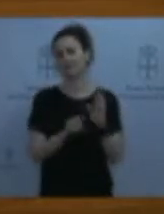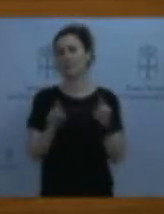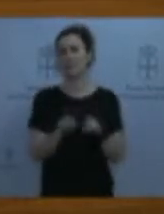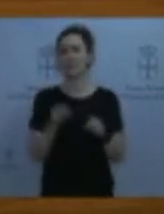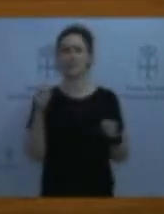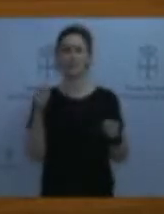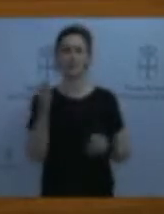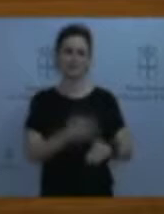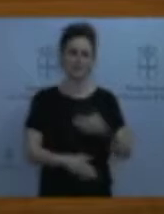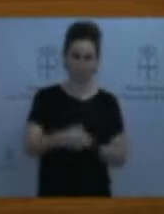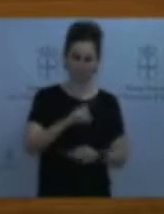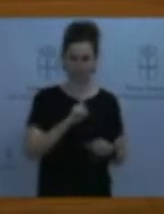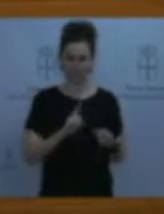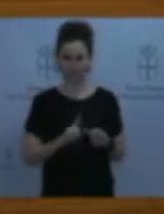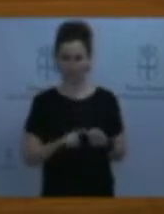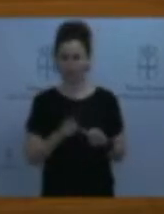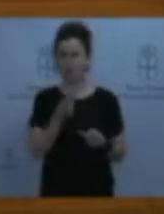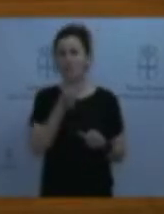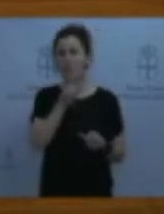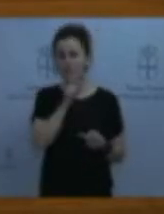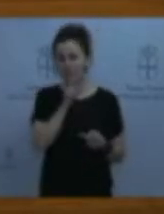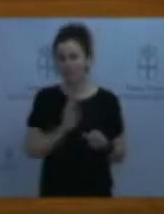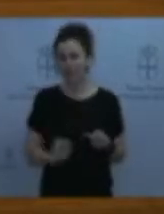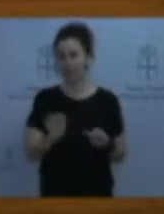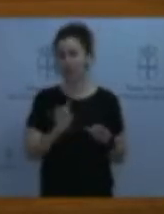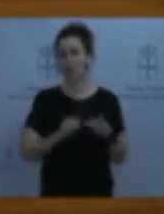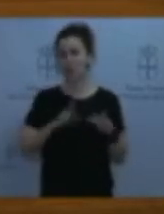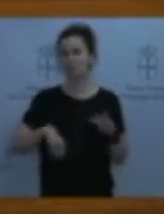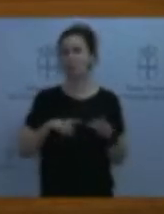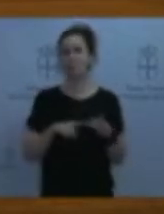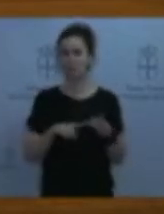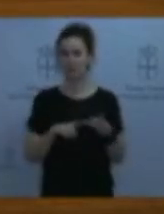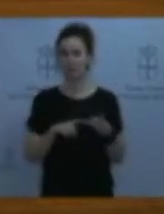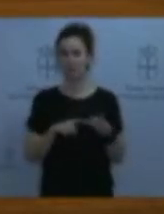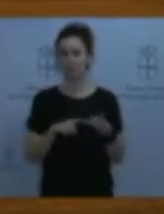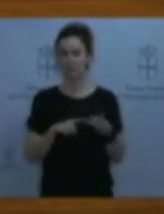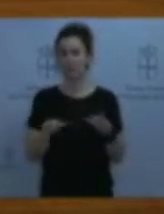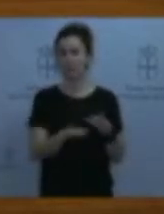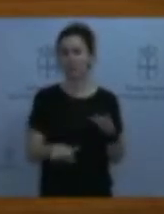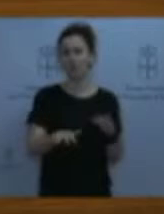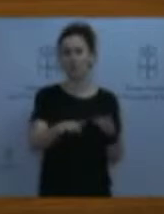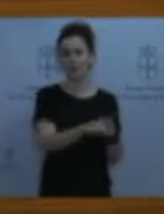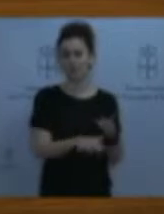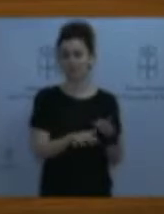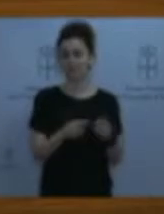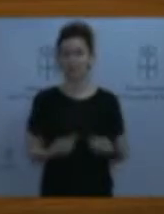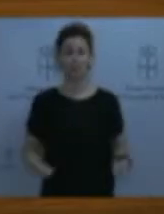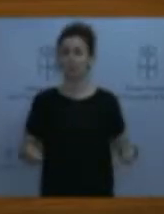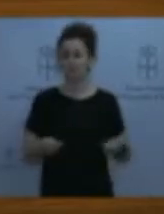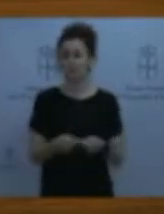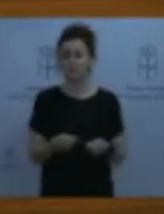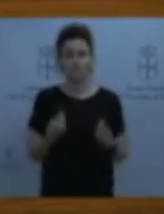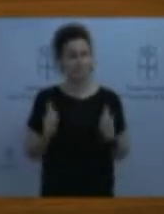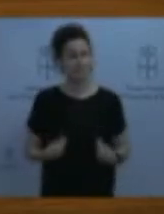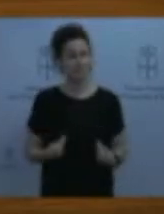de discapacidad, determinado tipo de dificultades y solo en último término hay un criterio de tipo zonal. Y en la concertada también cuesta